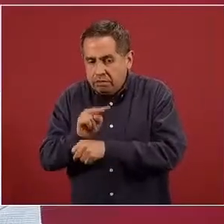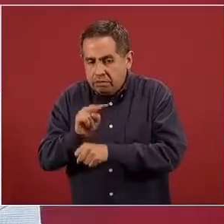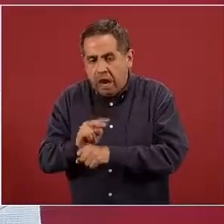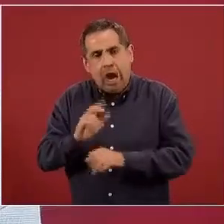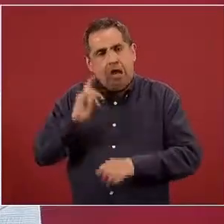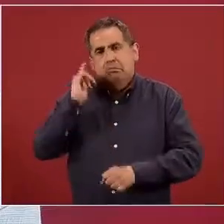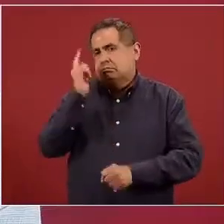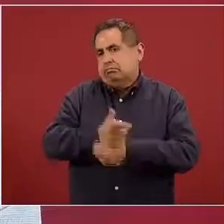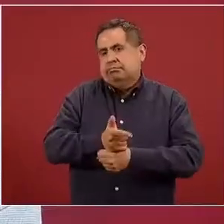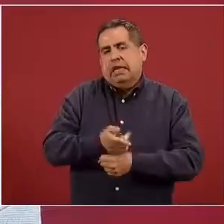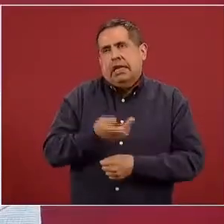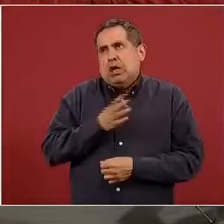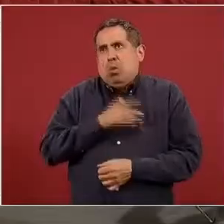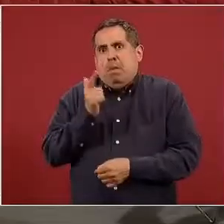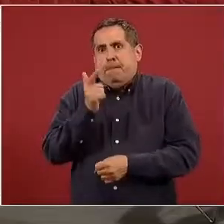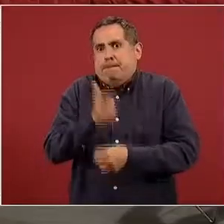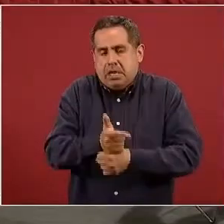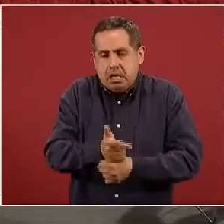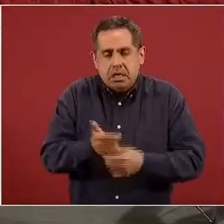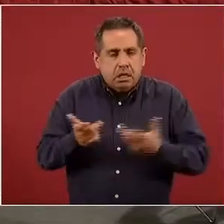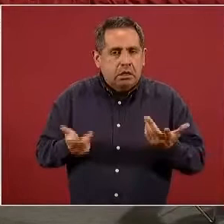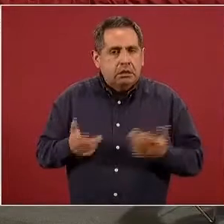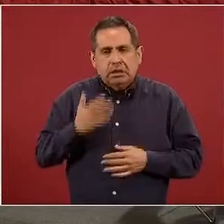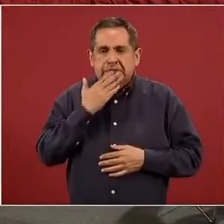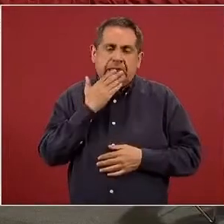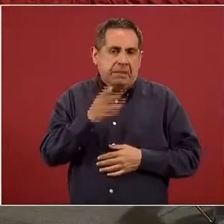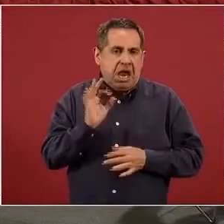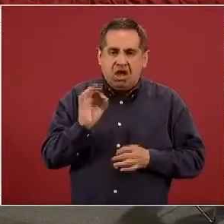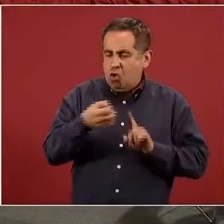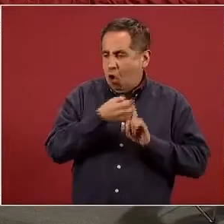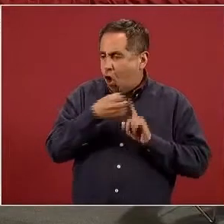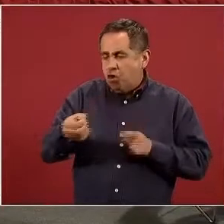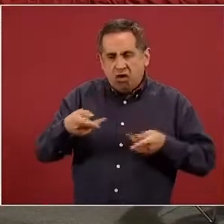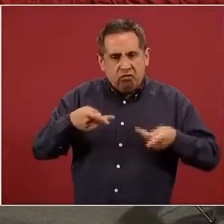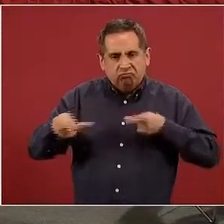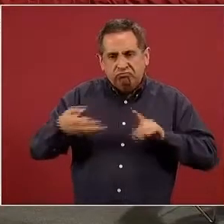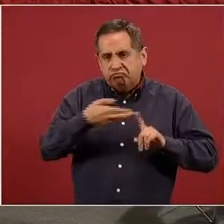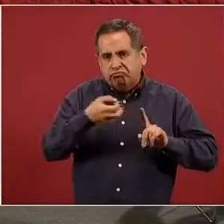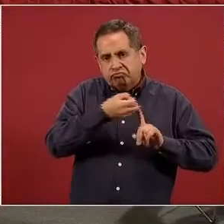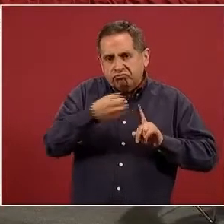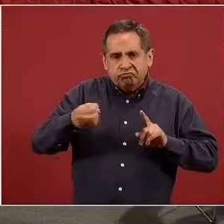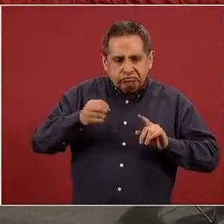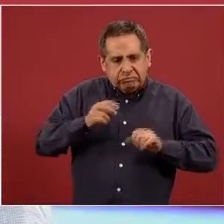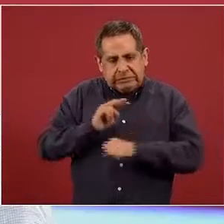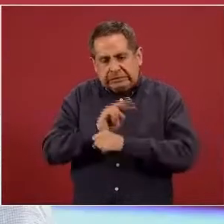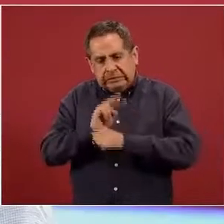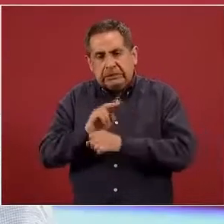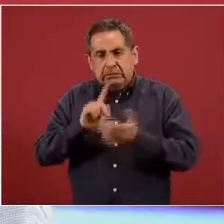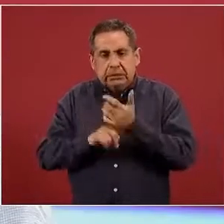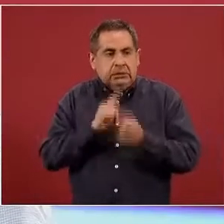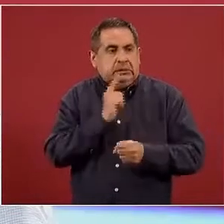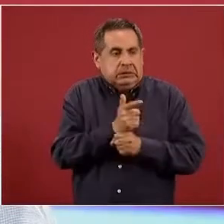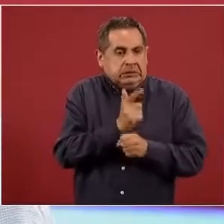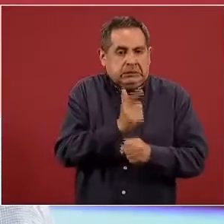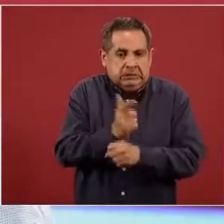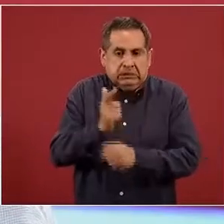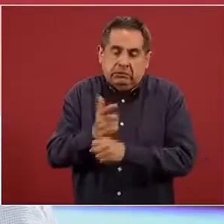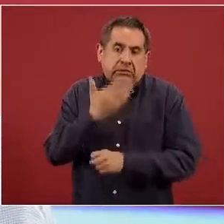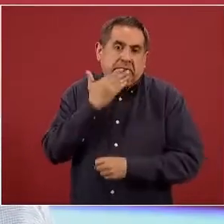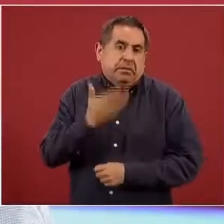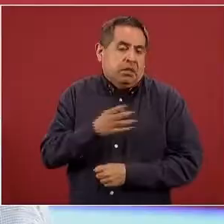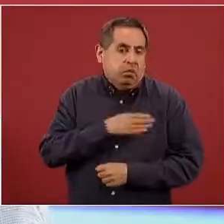del ensayo clínico del laboratorio AstraZeneca está haciendo el proceso adecuado de vigilancia y por eso se pueden detectar estos